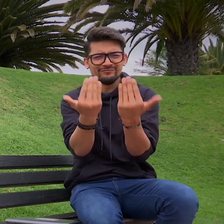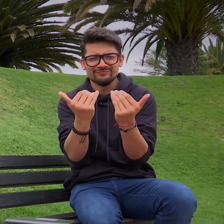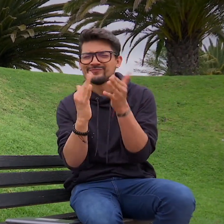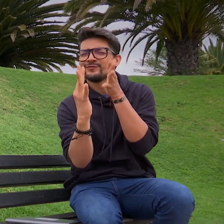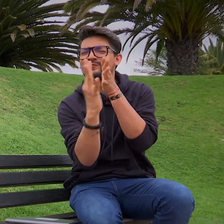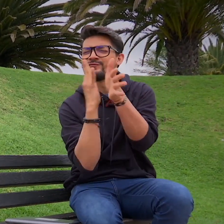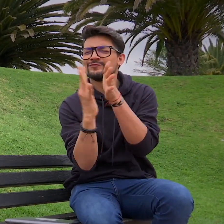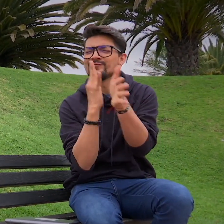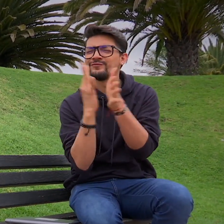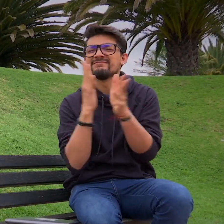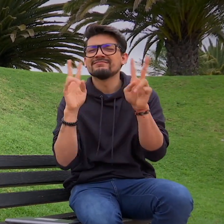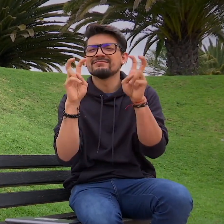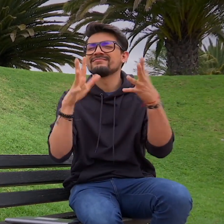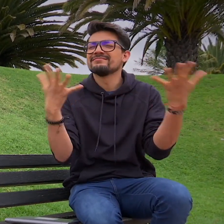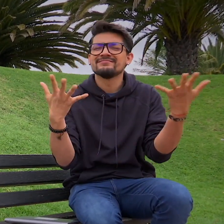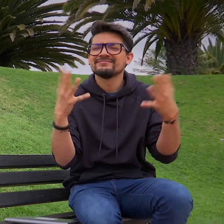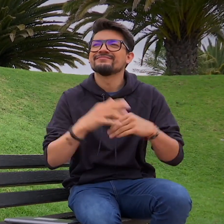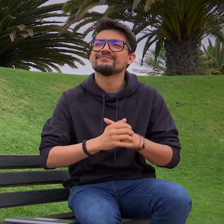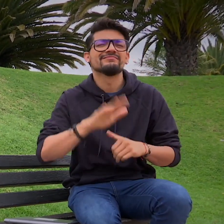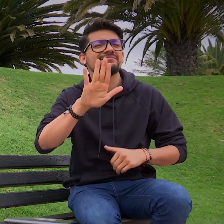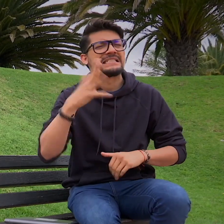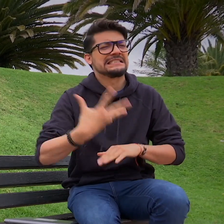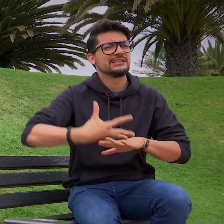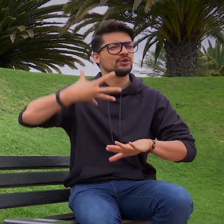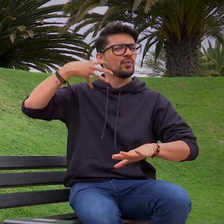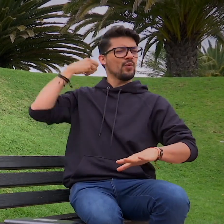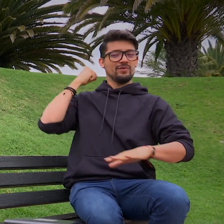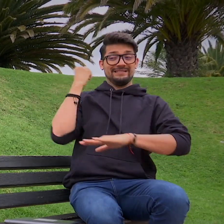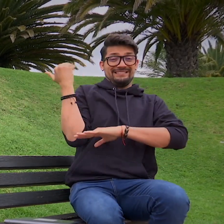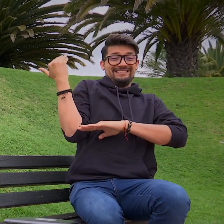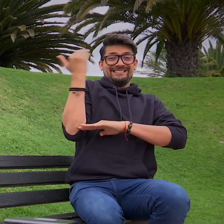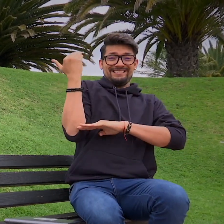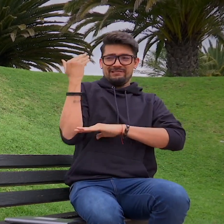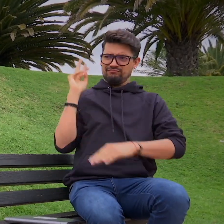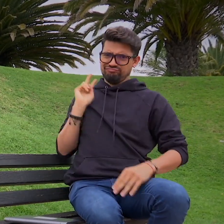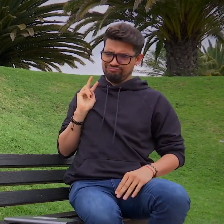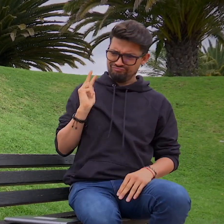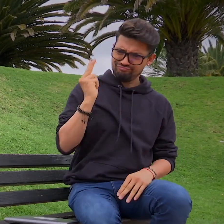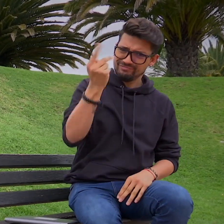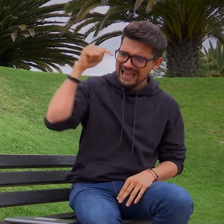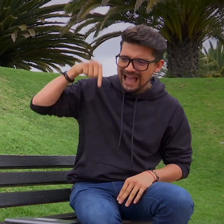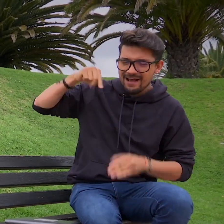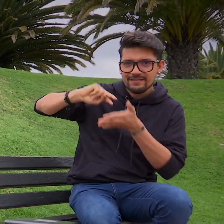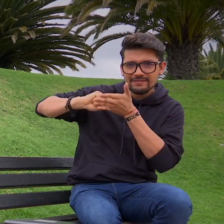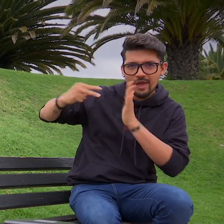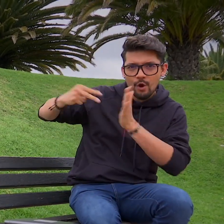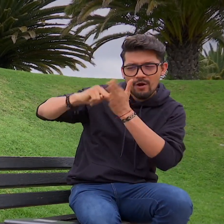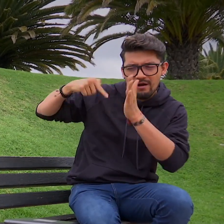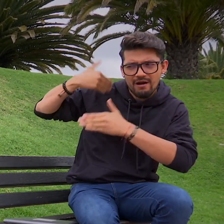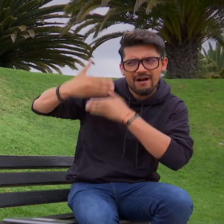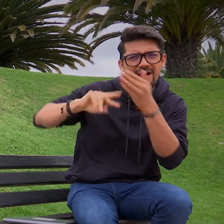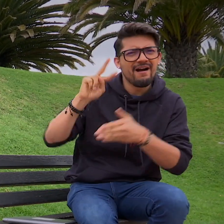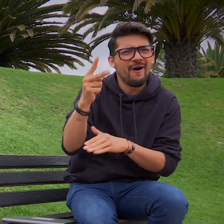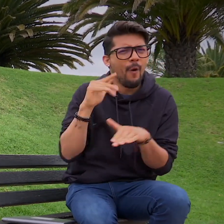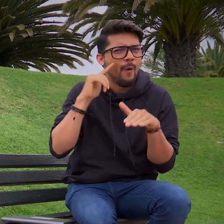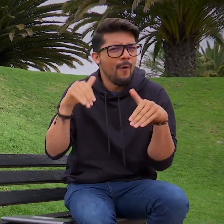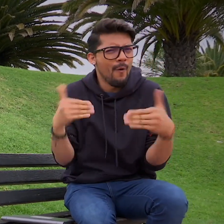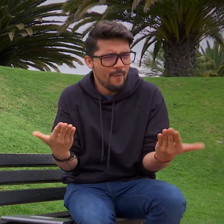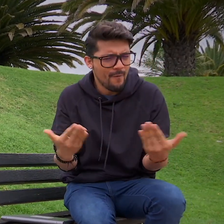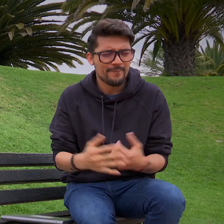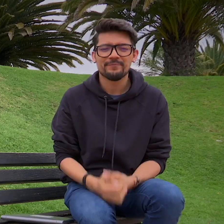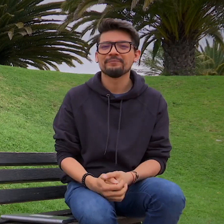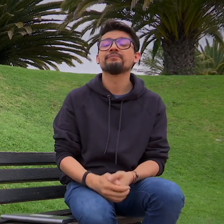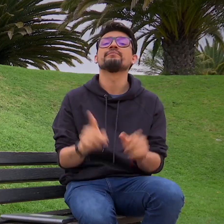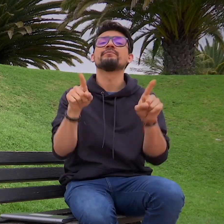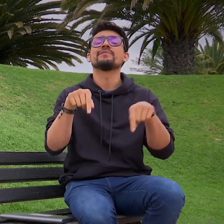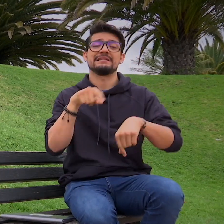Para conocer un poco más en profundidad sobre los avances tecnológicos a lo largo de la historia del cine, hoy